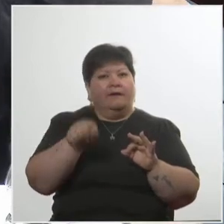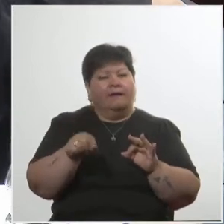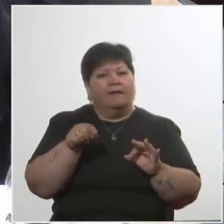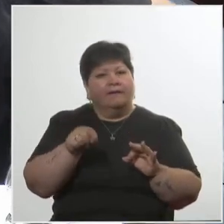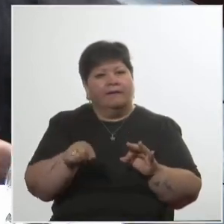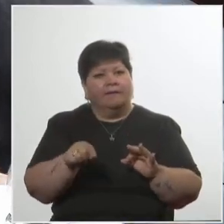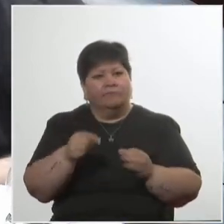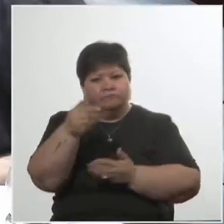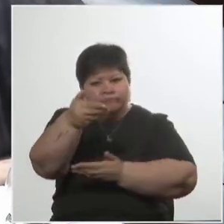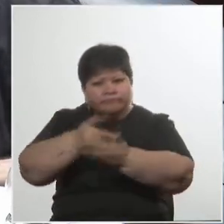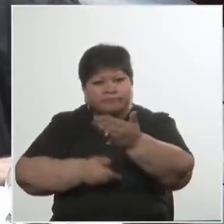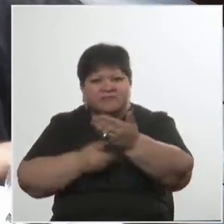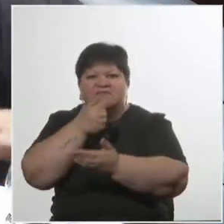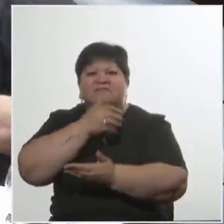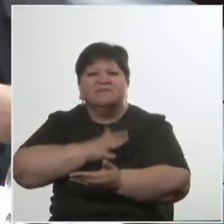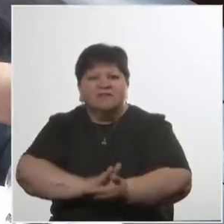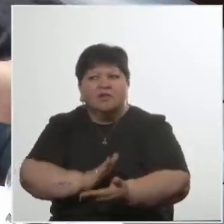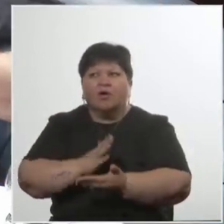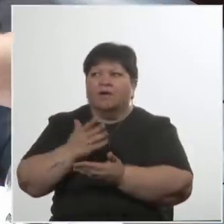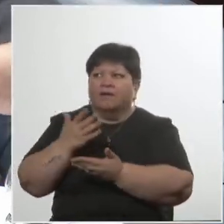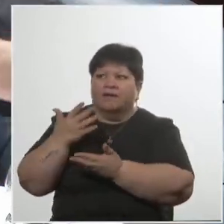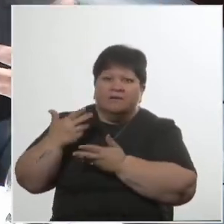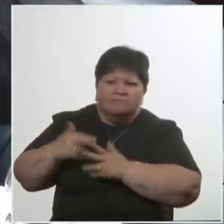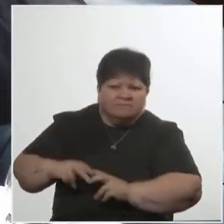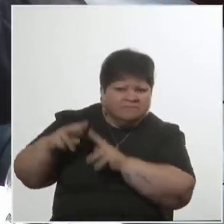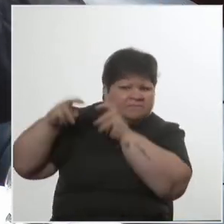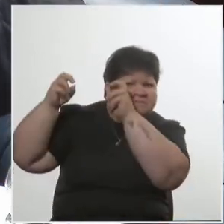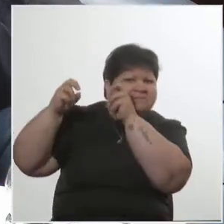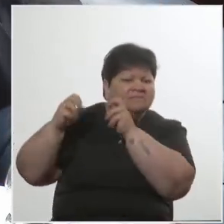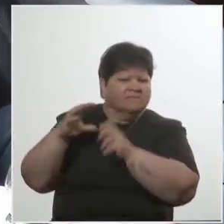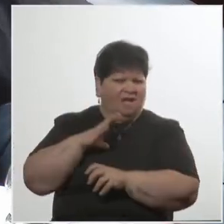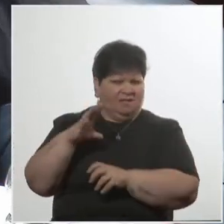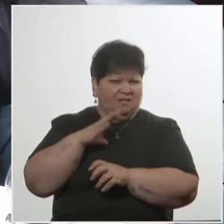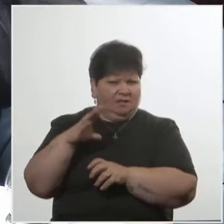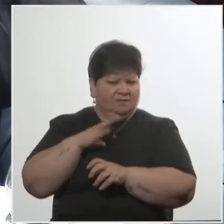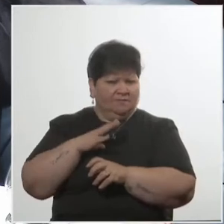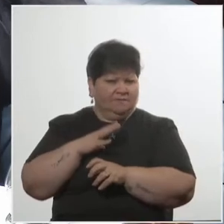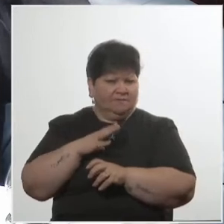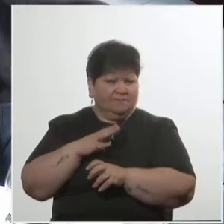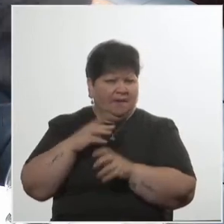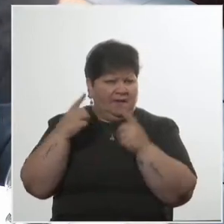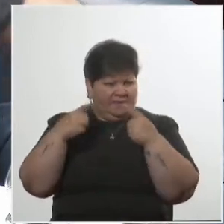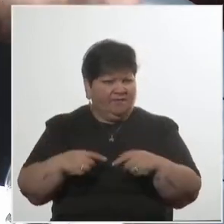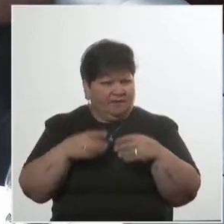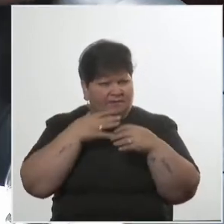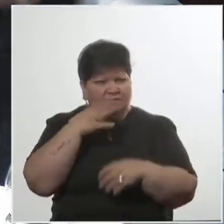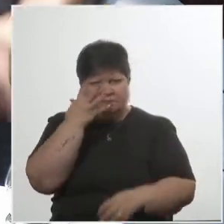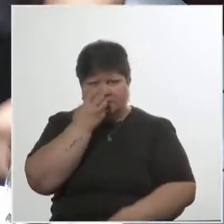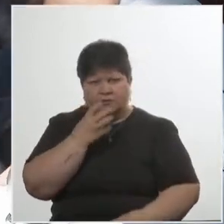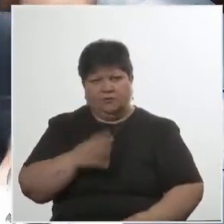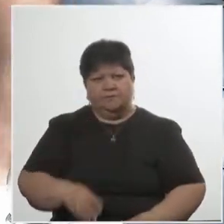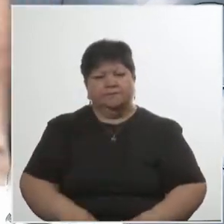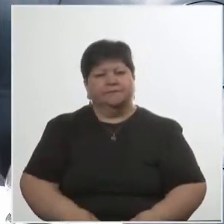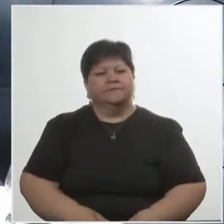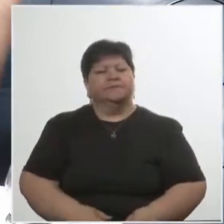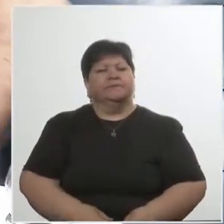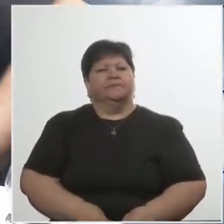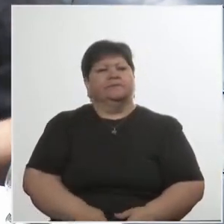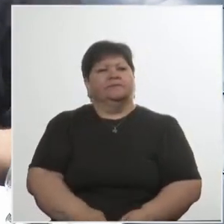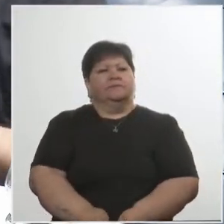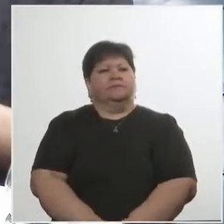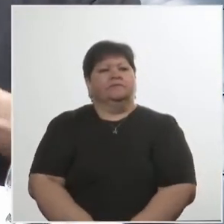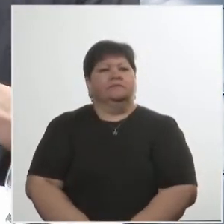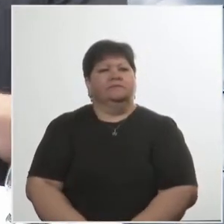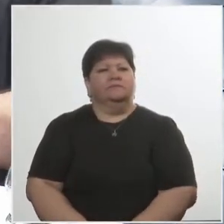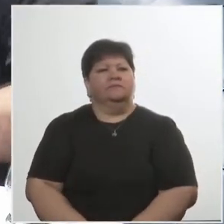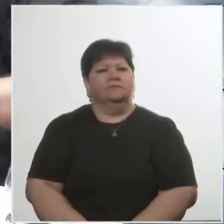suficiente investigación historiográfica como para dar un debate con esa profundidad Qué pasó bien